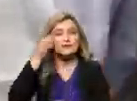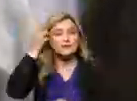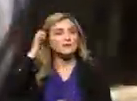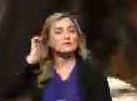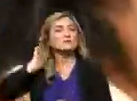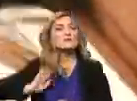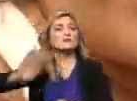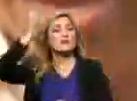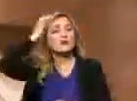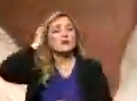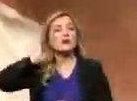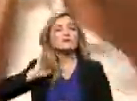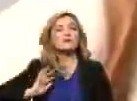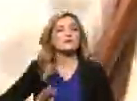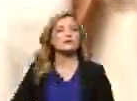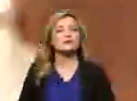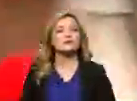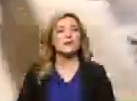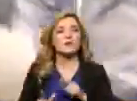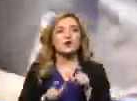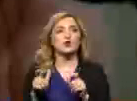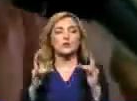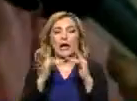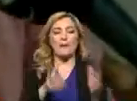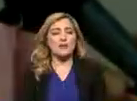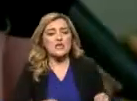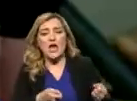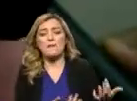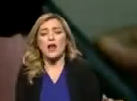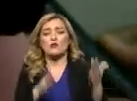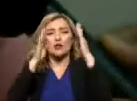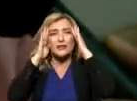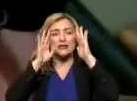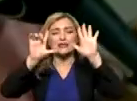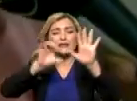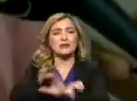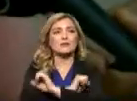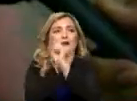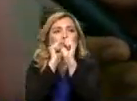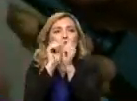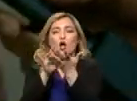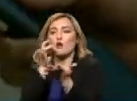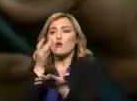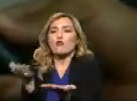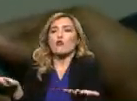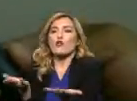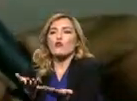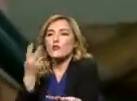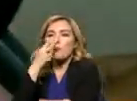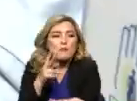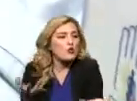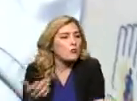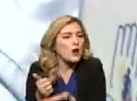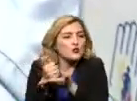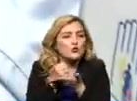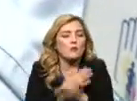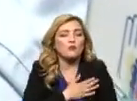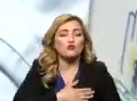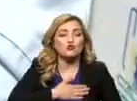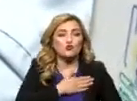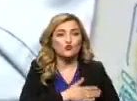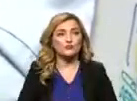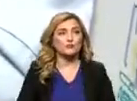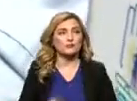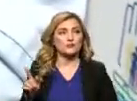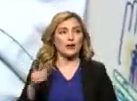admisión. Que por favor los atiendan desde las 7 de la mañana. ¿A dónde está la medicina que no la vemos? Por favor, ayúdeme. Luego de una